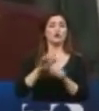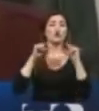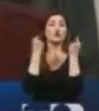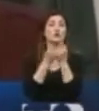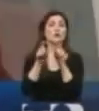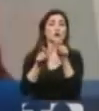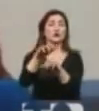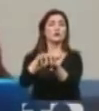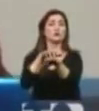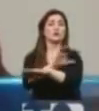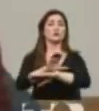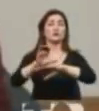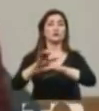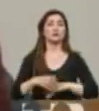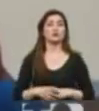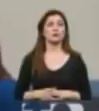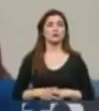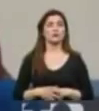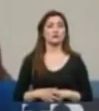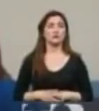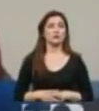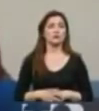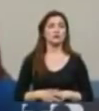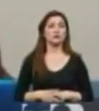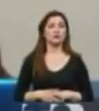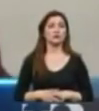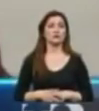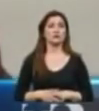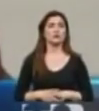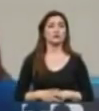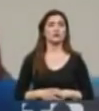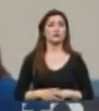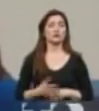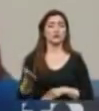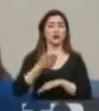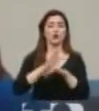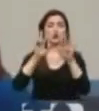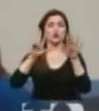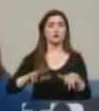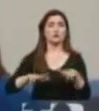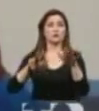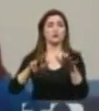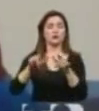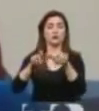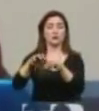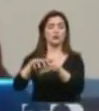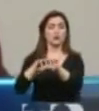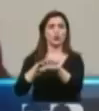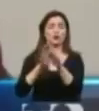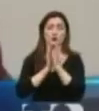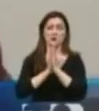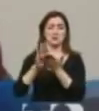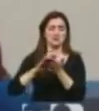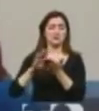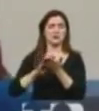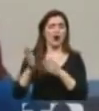grupo de agricultores. Quiero ratificar también las disculpas que hace 8 meses se las hice a los pequeños agricultores.